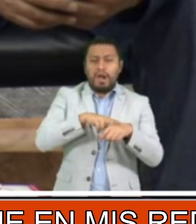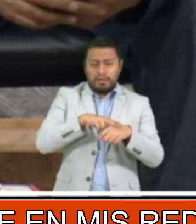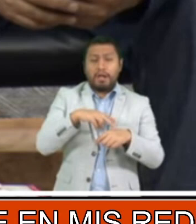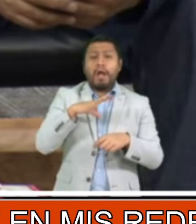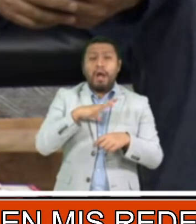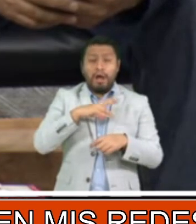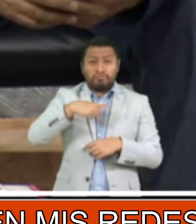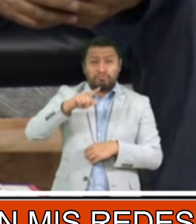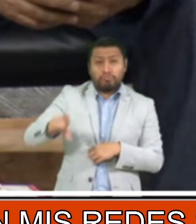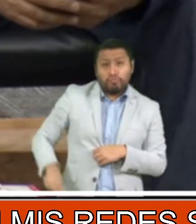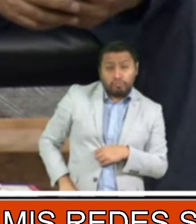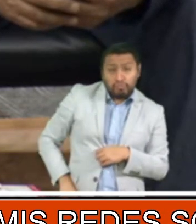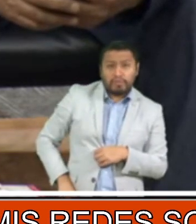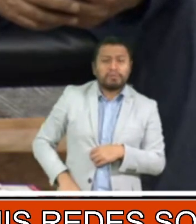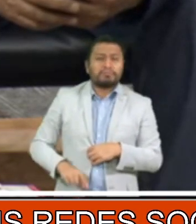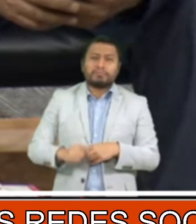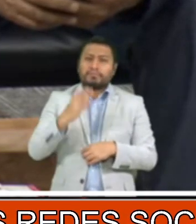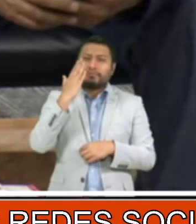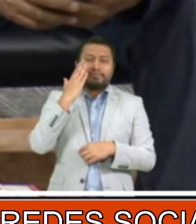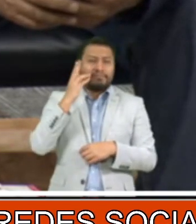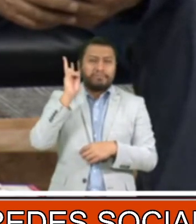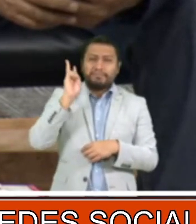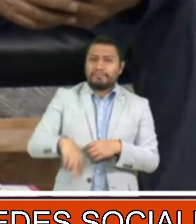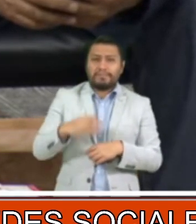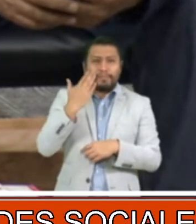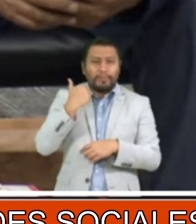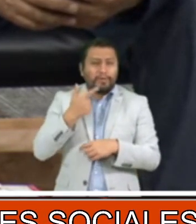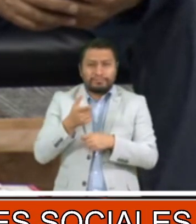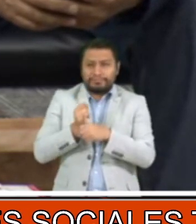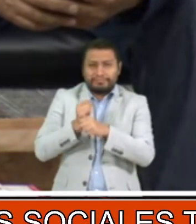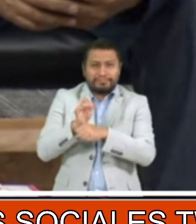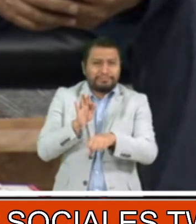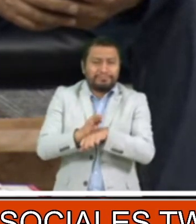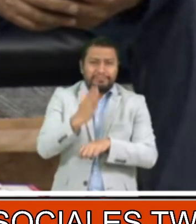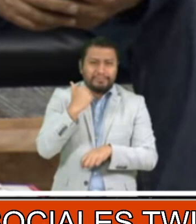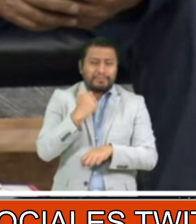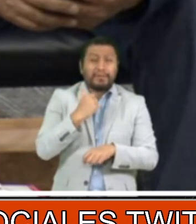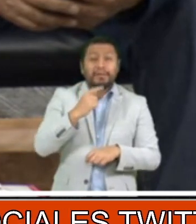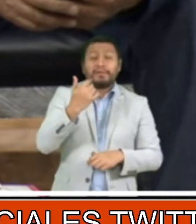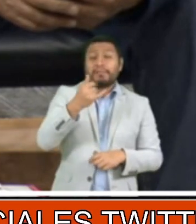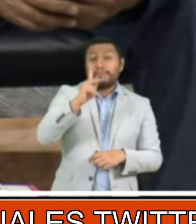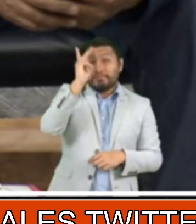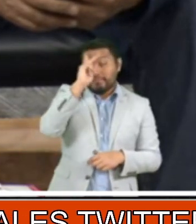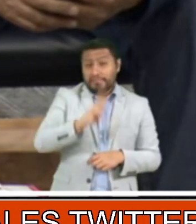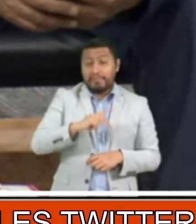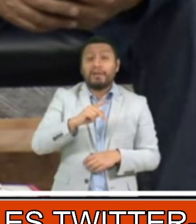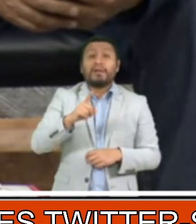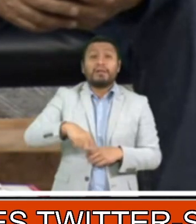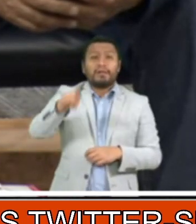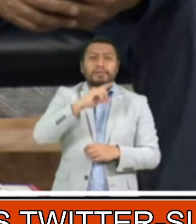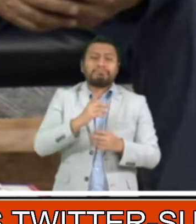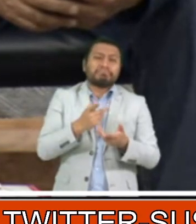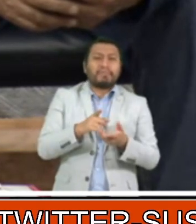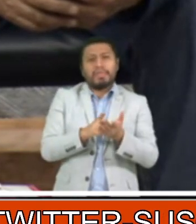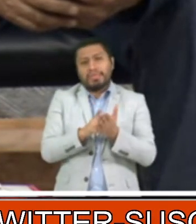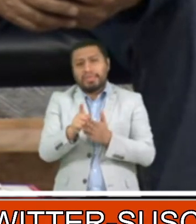través de su insostenible verdad histórica. Menos aún, podemos compartir esas posturas de regatear los